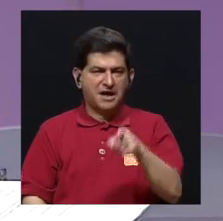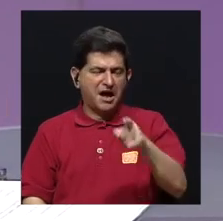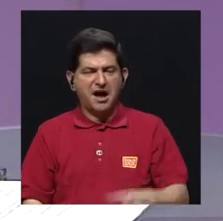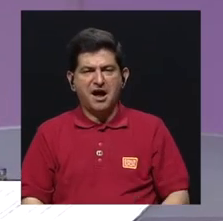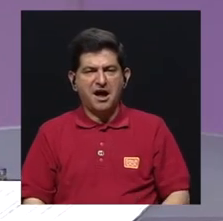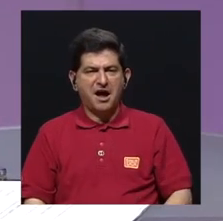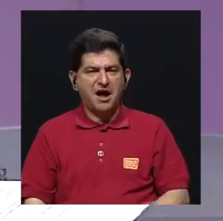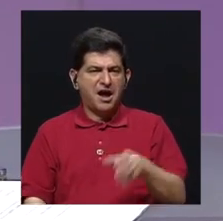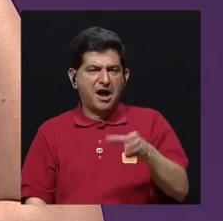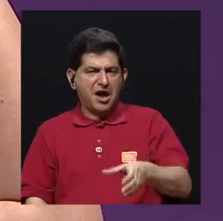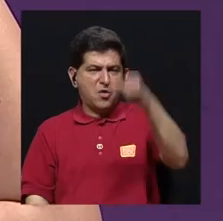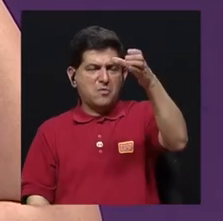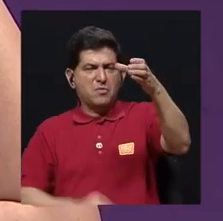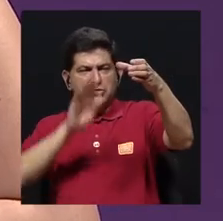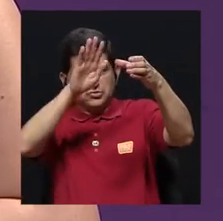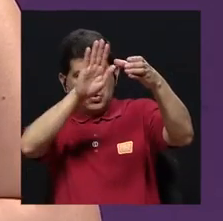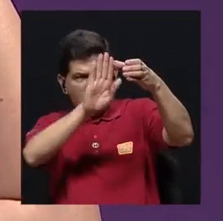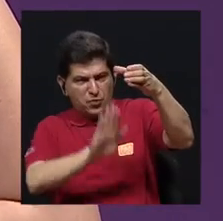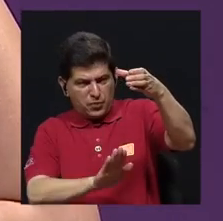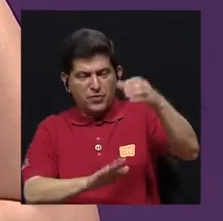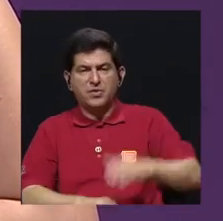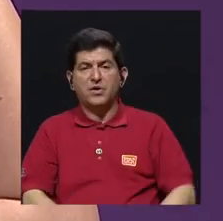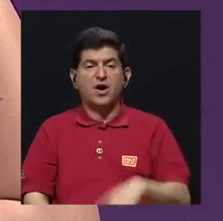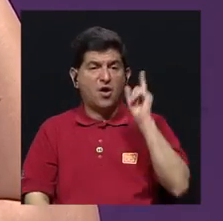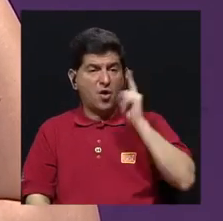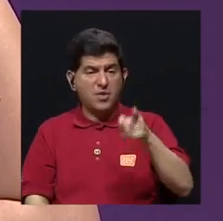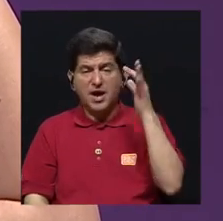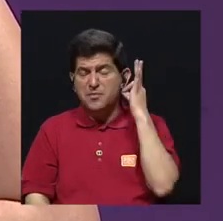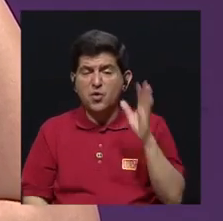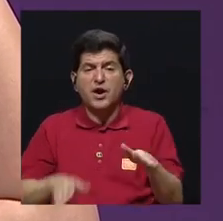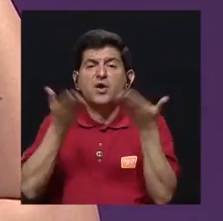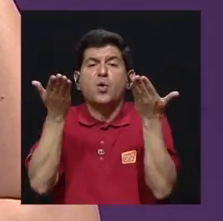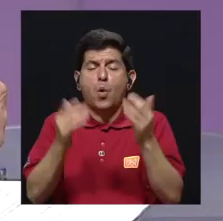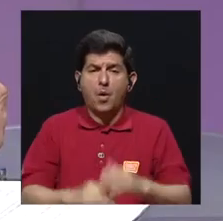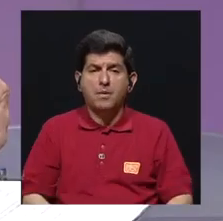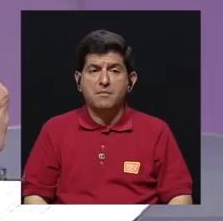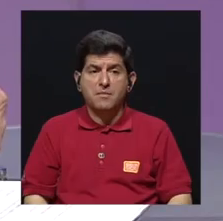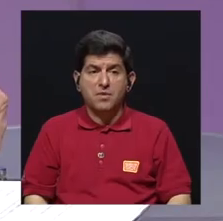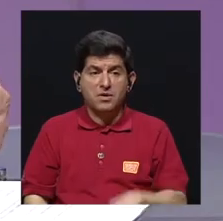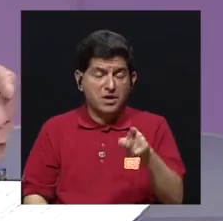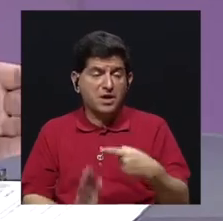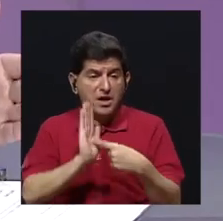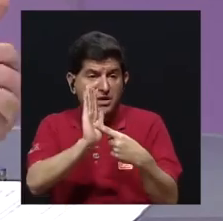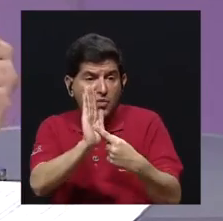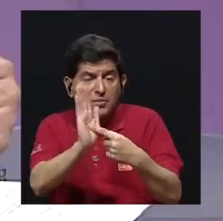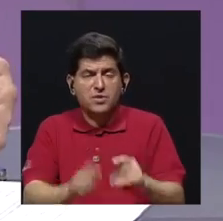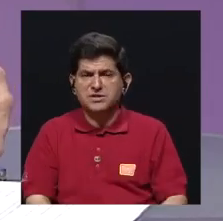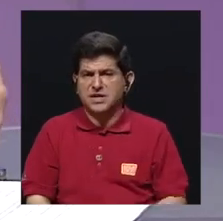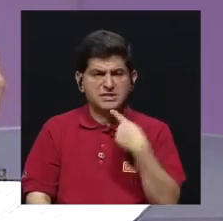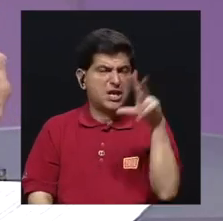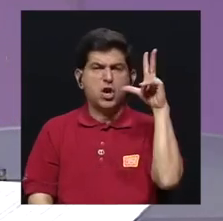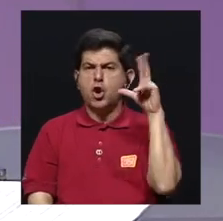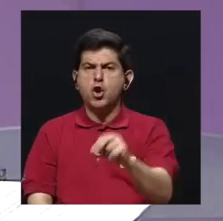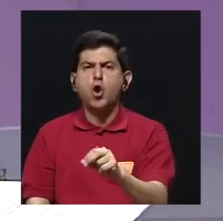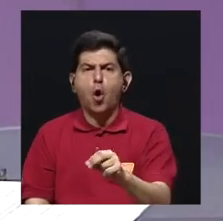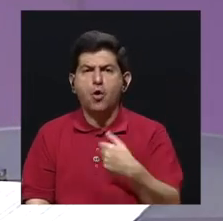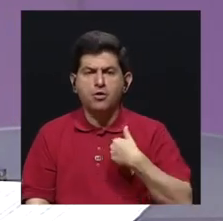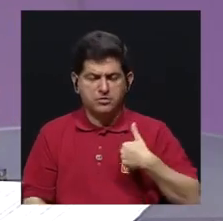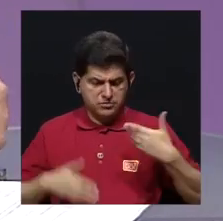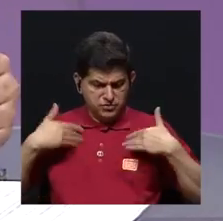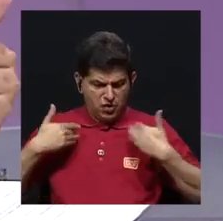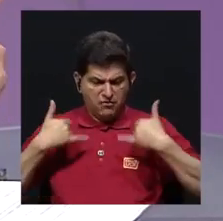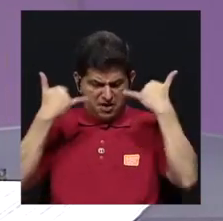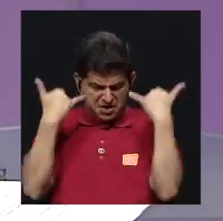ponen ahí a la mujer, cómo debe de ser. Y nos obligan a tenemos que ser como lo que nos enseñan. Y nosotros decimos, no, yo soy feliz con lo